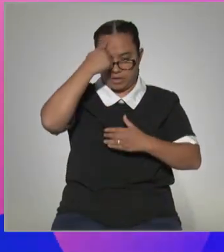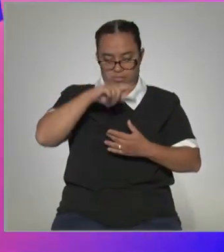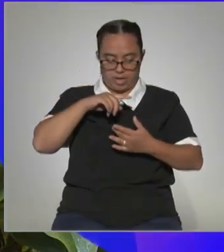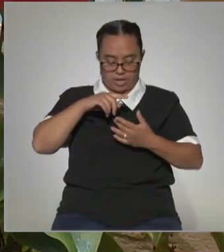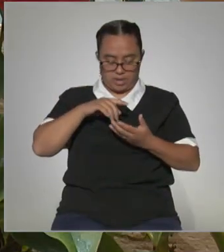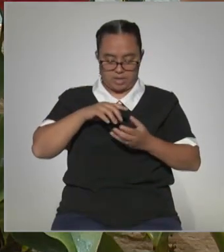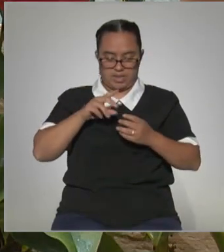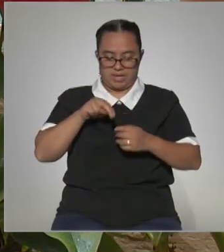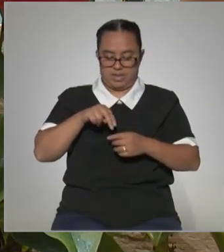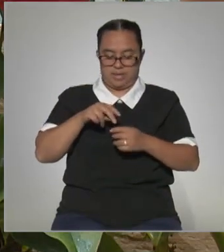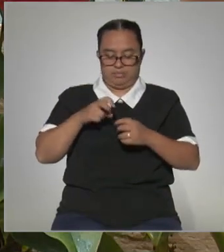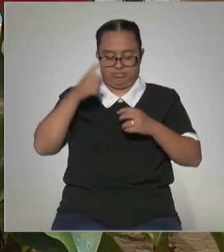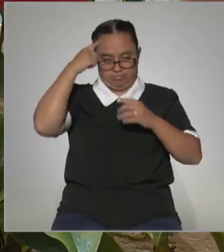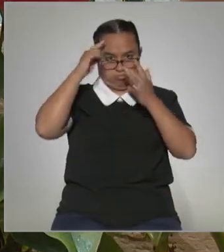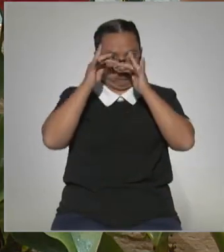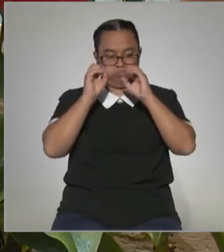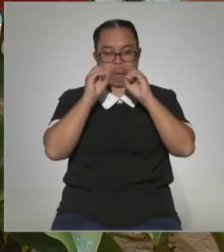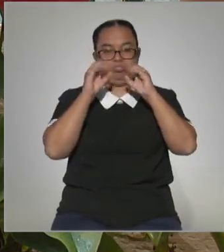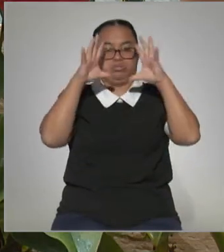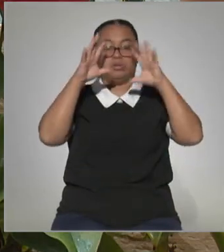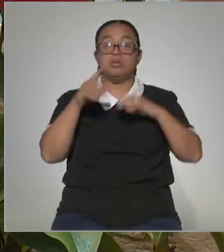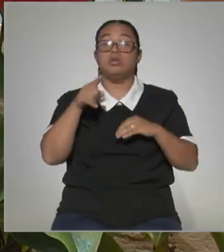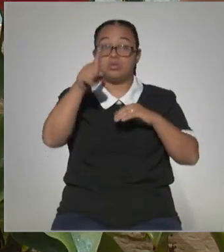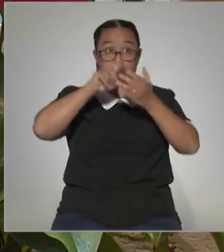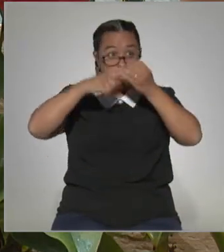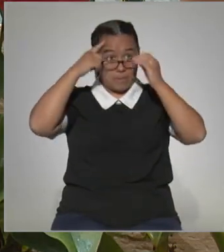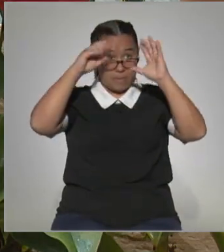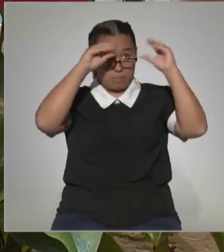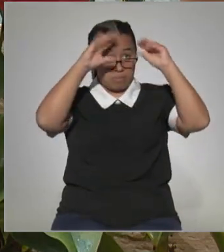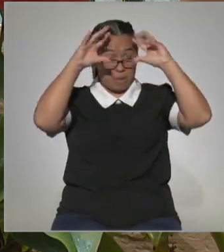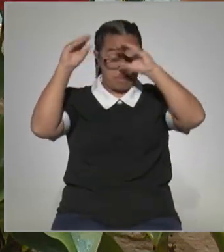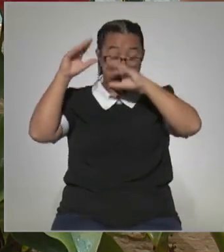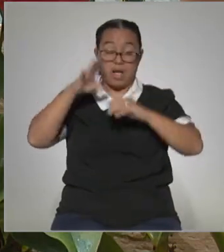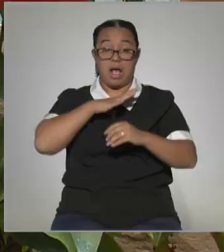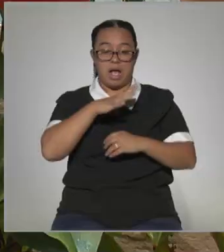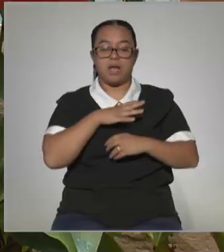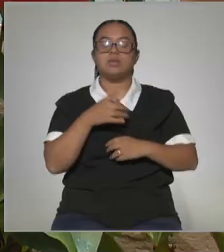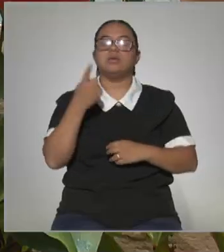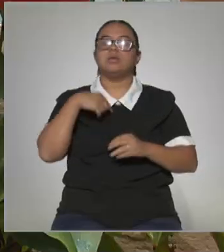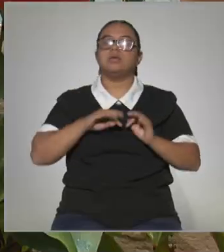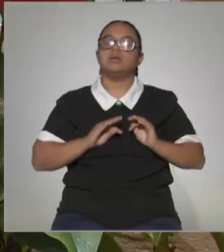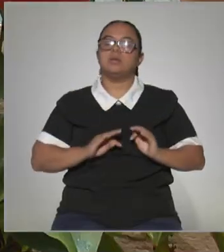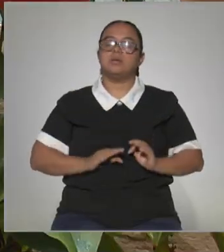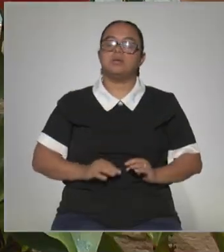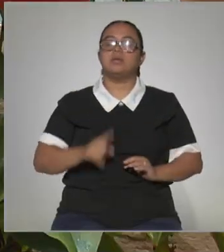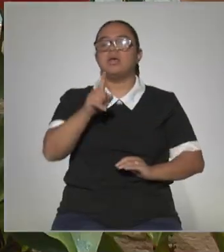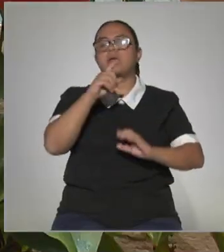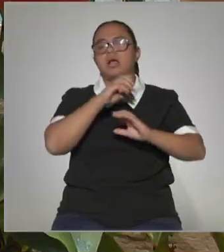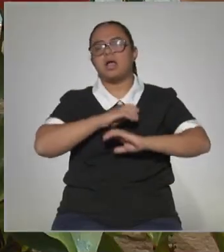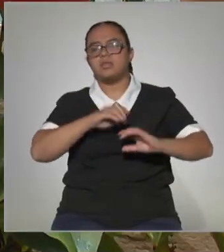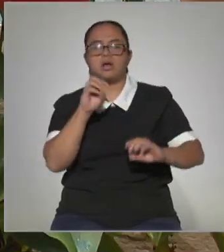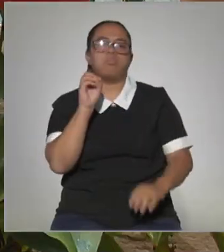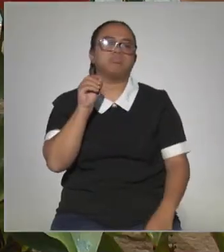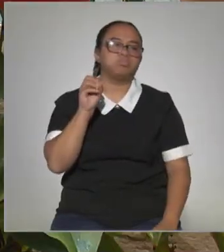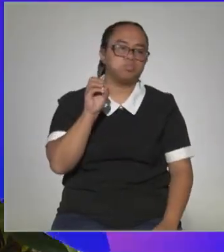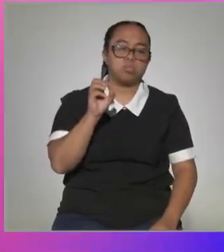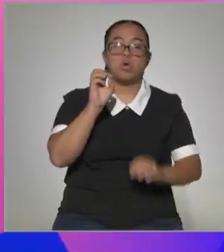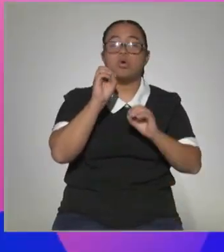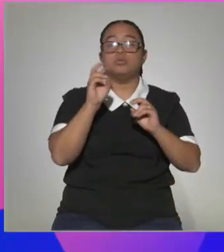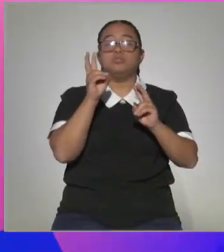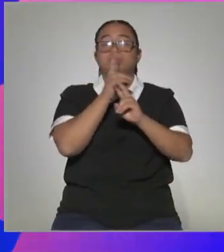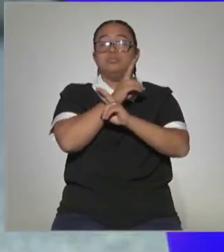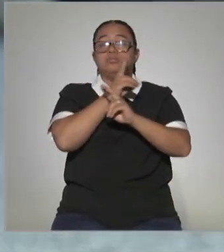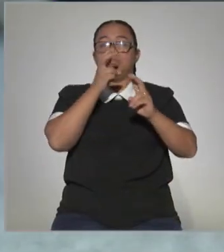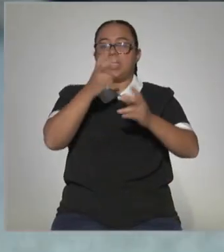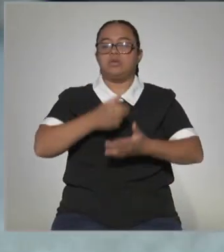nervio vago y mientras más activo esté, más relajados estamos. Entonces, cantar, hacer gárgaras, respirar, son acciones que